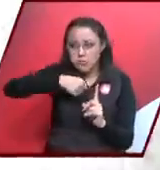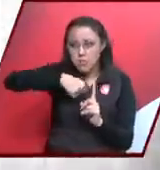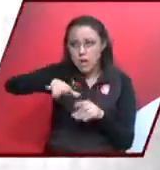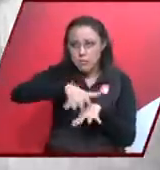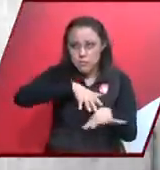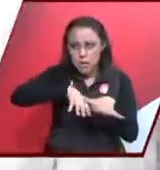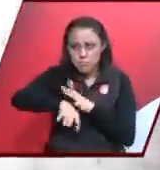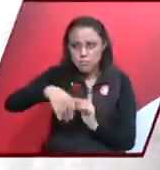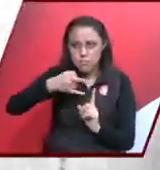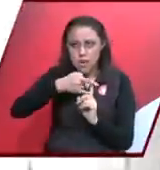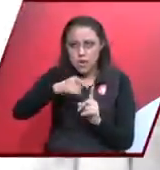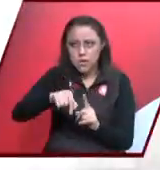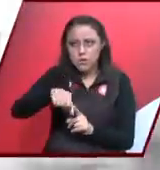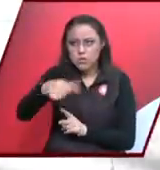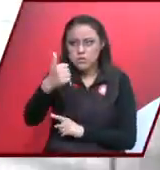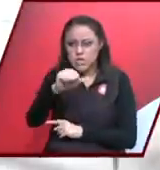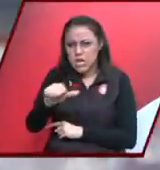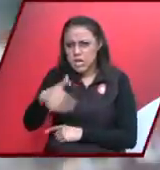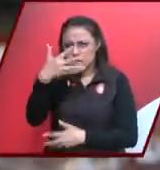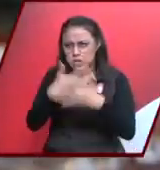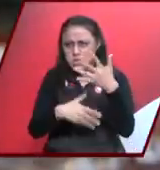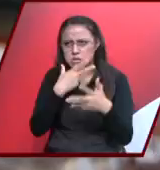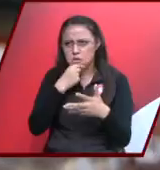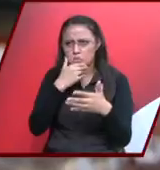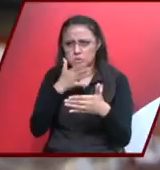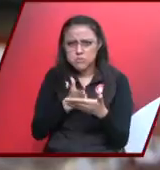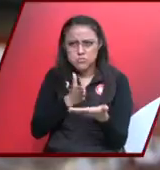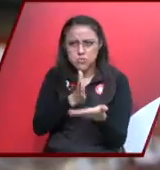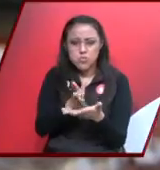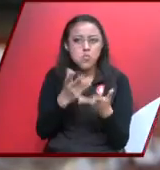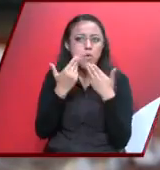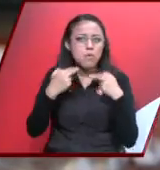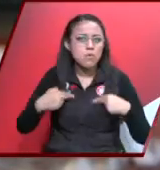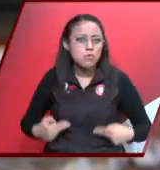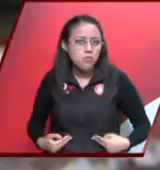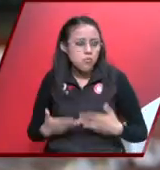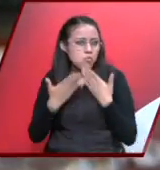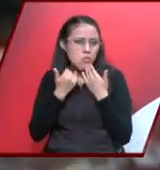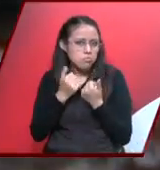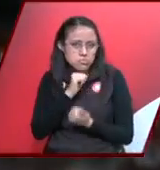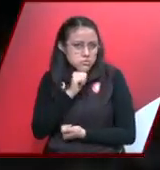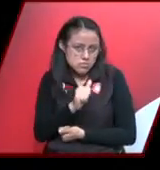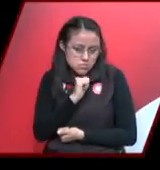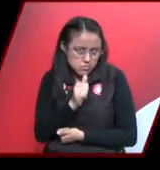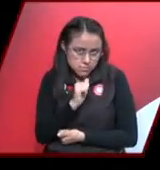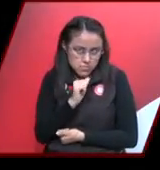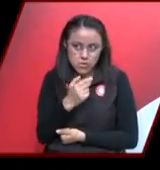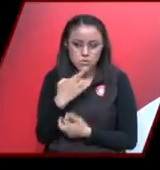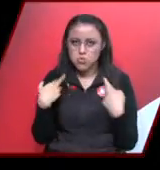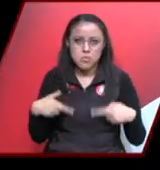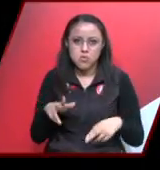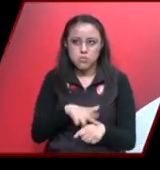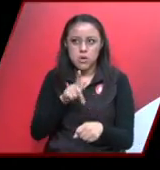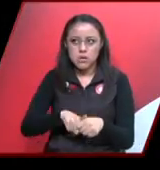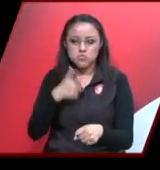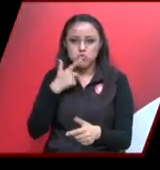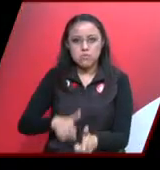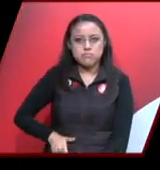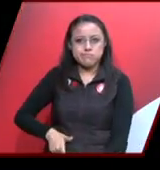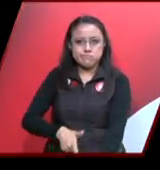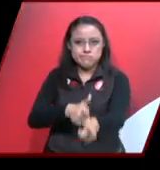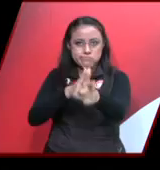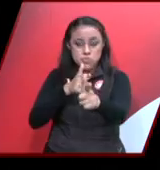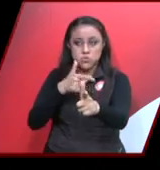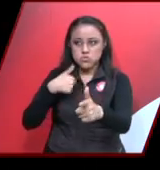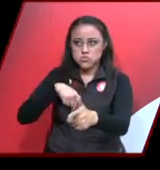meten alrededor de 11 a 15 sujetos, sin uniforme, sin nada, ropa civil, con armas largas. Estábamos aquí en la